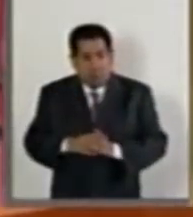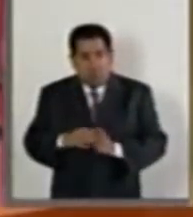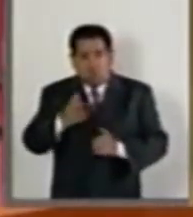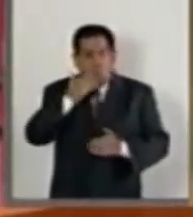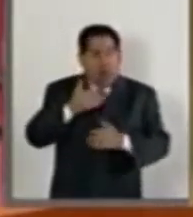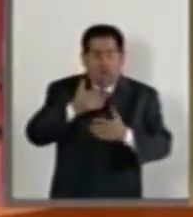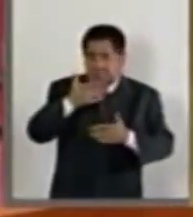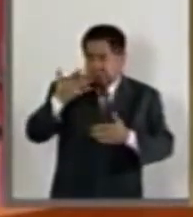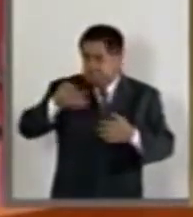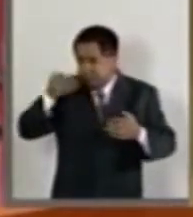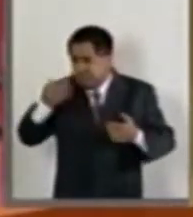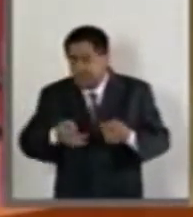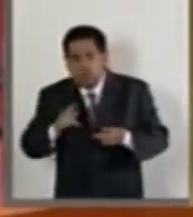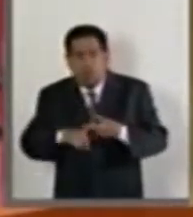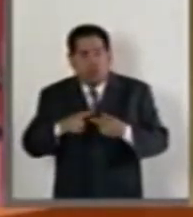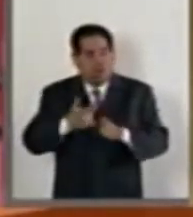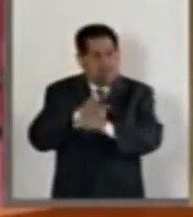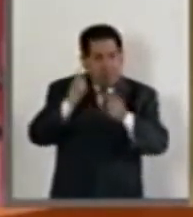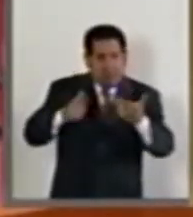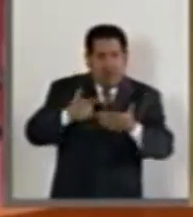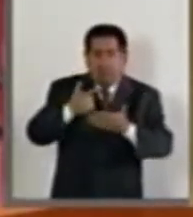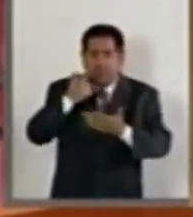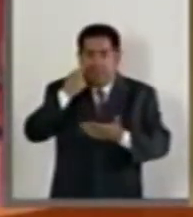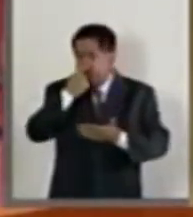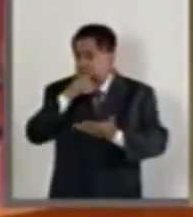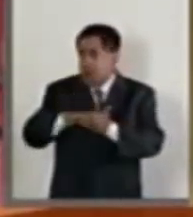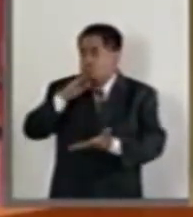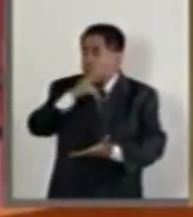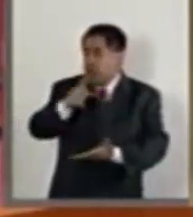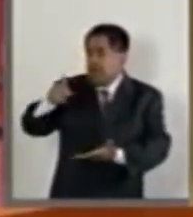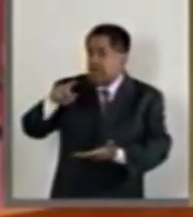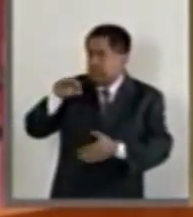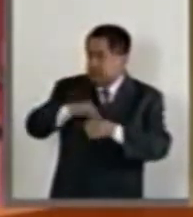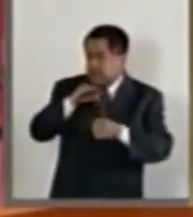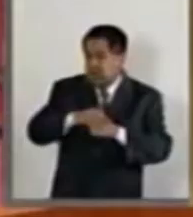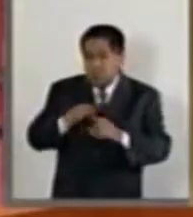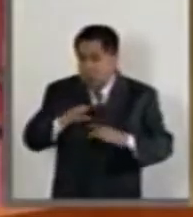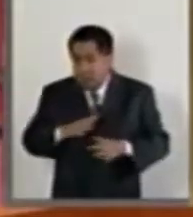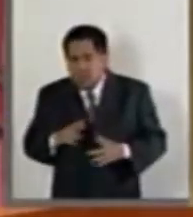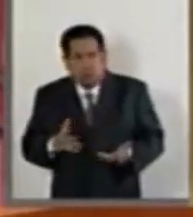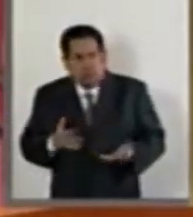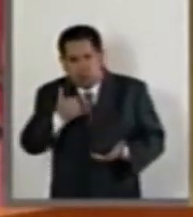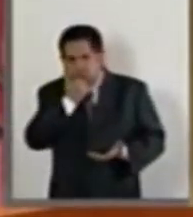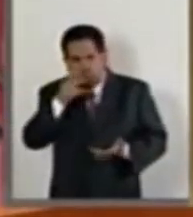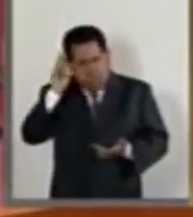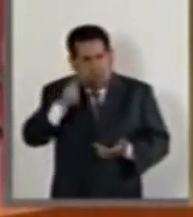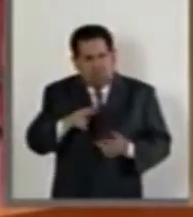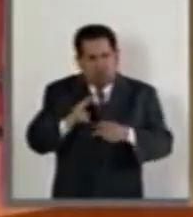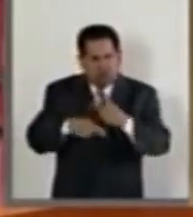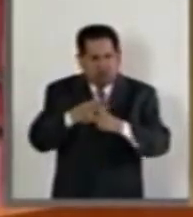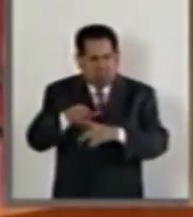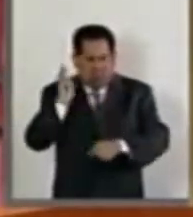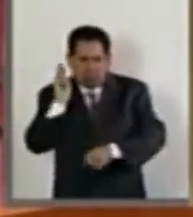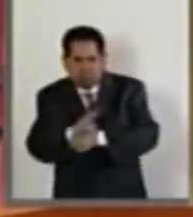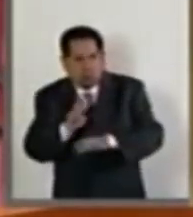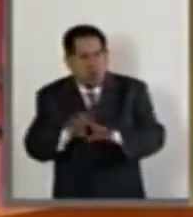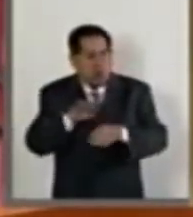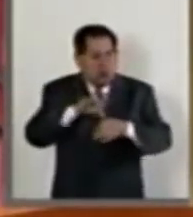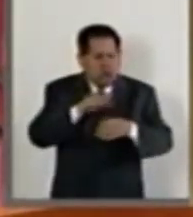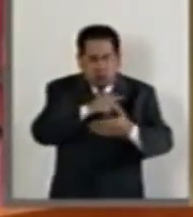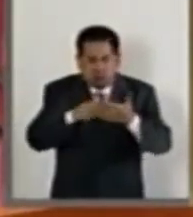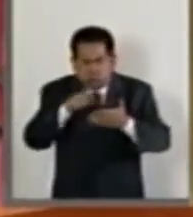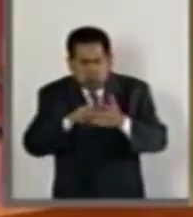sin autonomía, sin un ejercicio pleno de la democracia a partir de una verdadera vocación de convertirse en guardianes del proceso